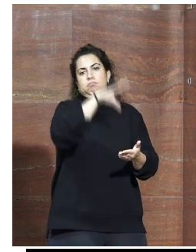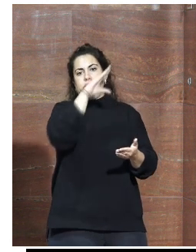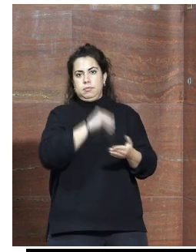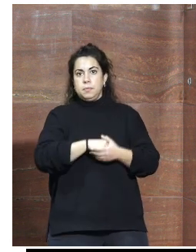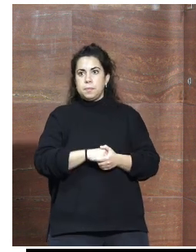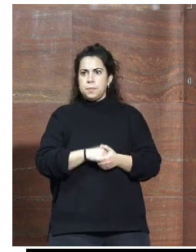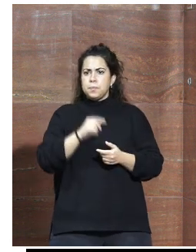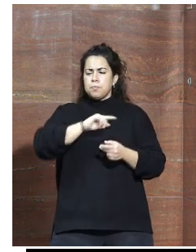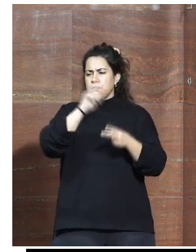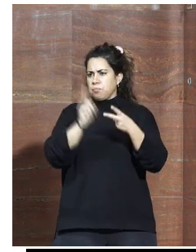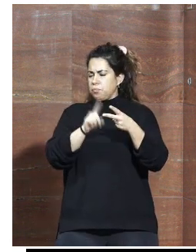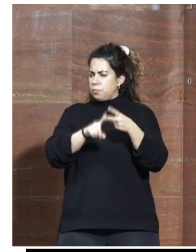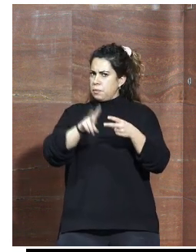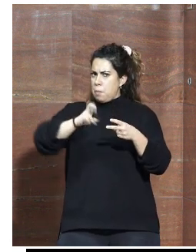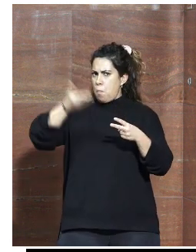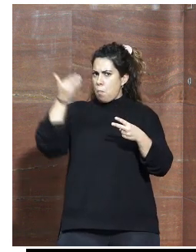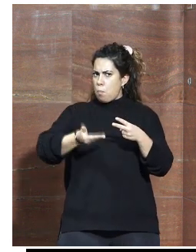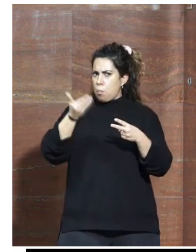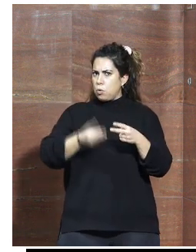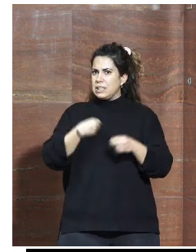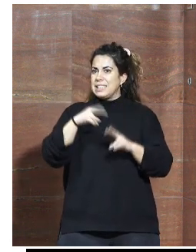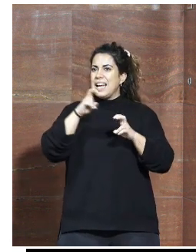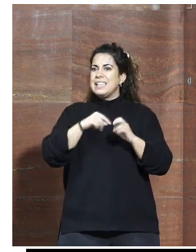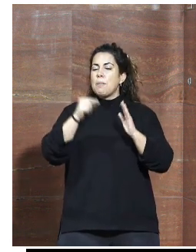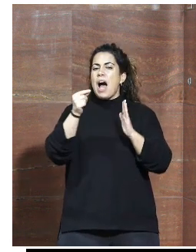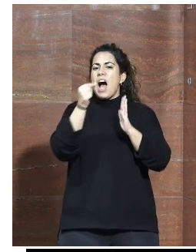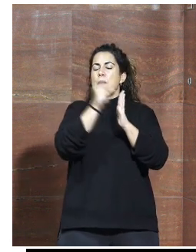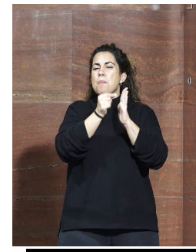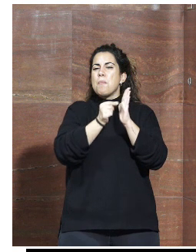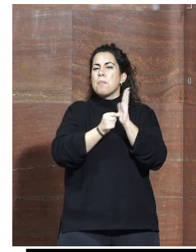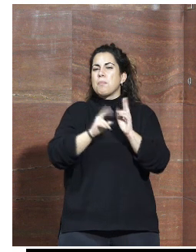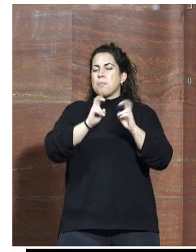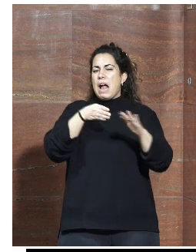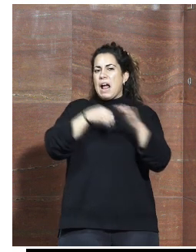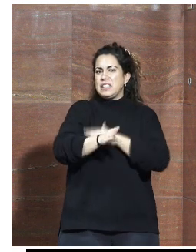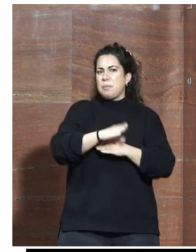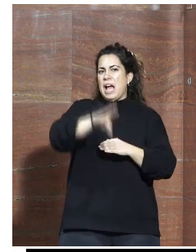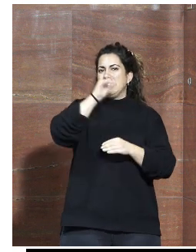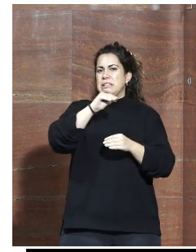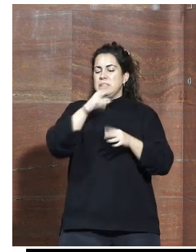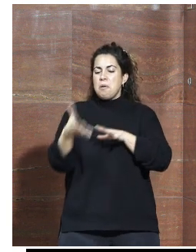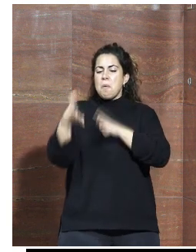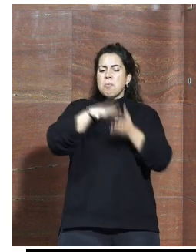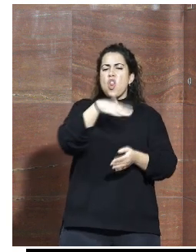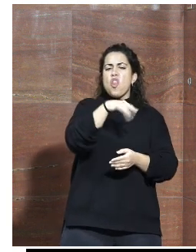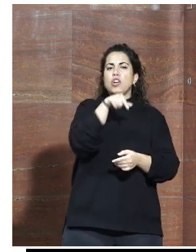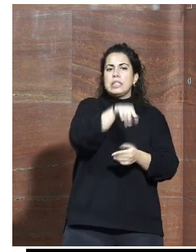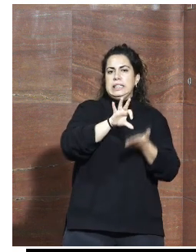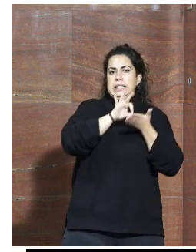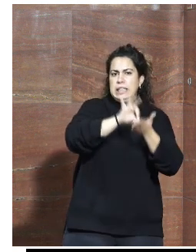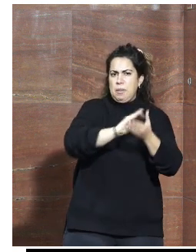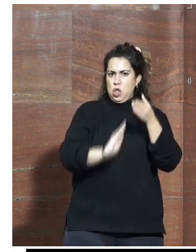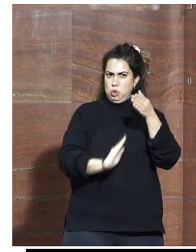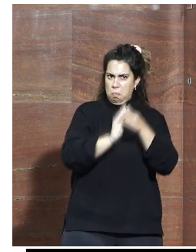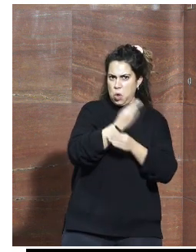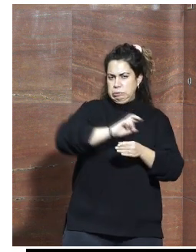tema importantísimo es la aplicación de medidas de accesibilidad cognitiva en los entornos, en los productos y en los servicios. Comprender